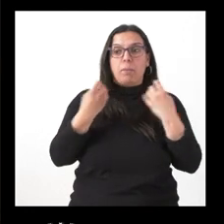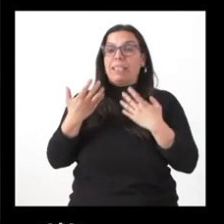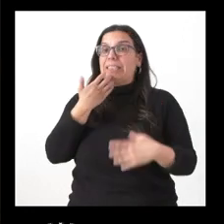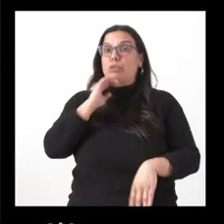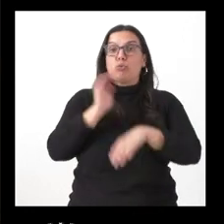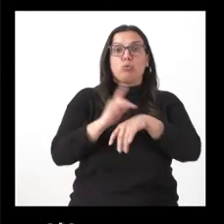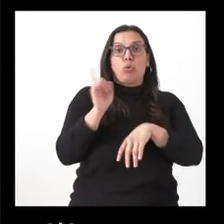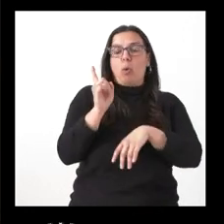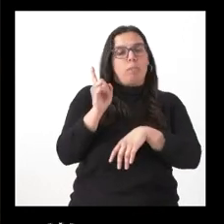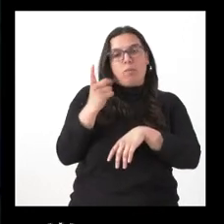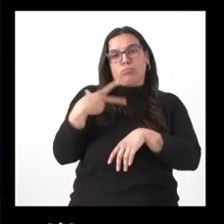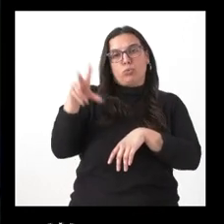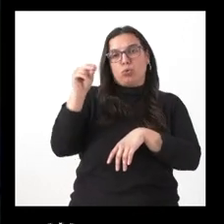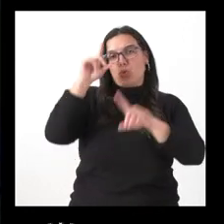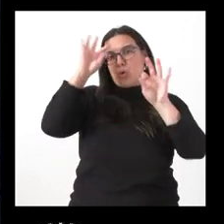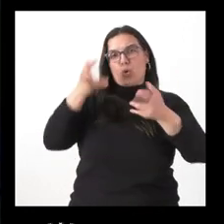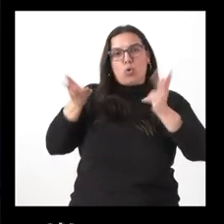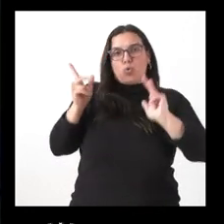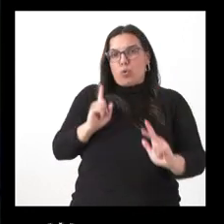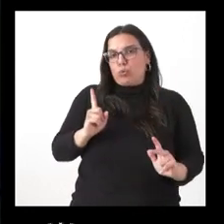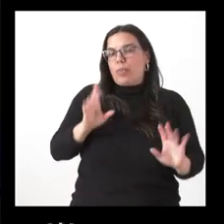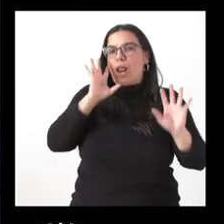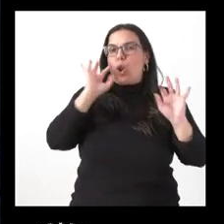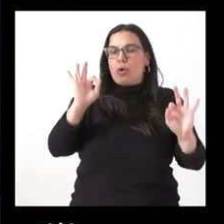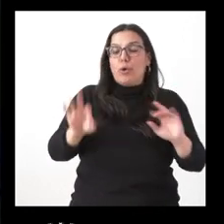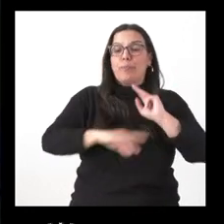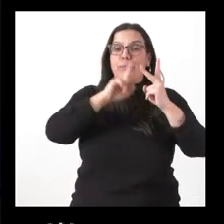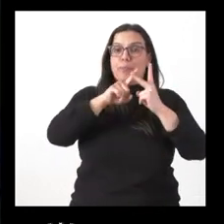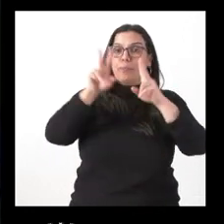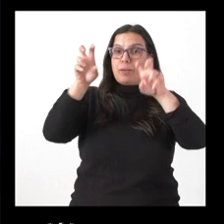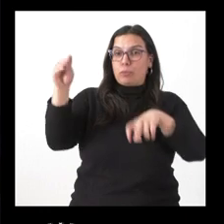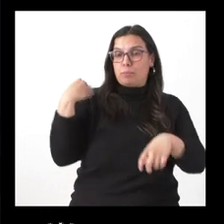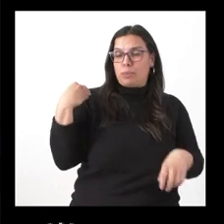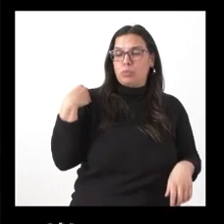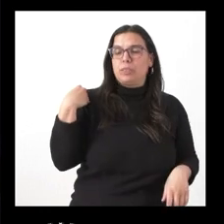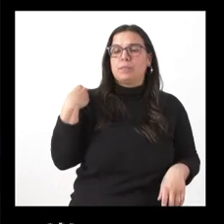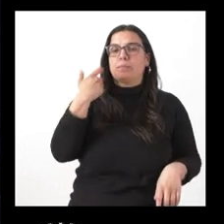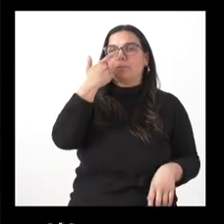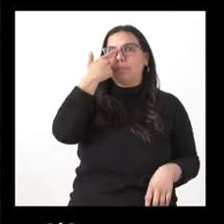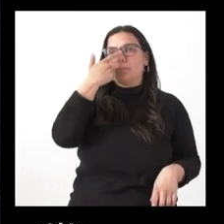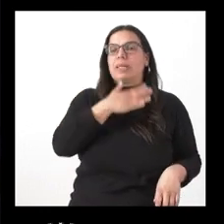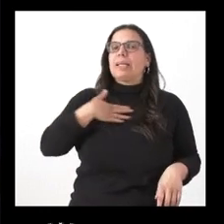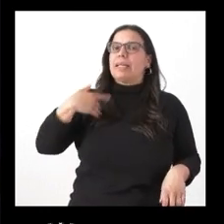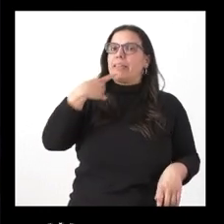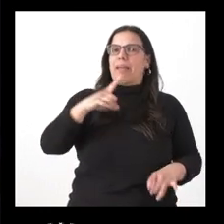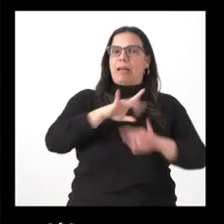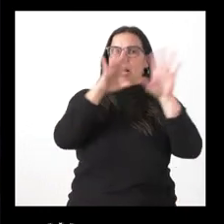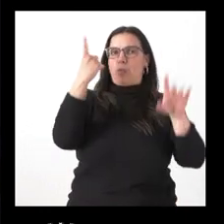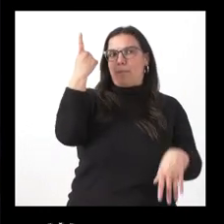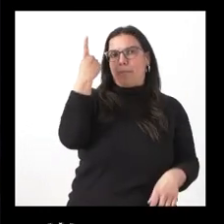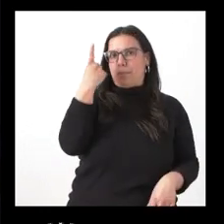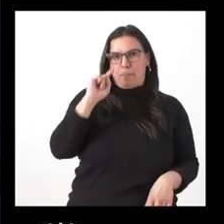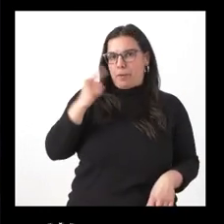lógicamente no podría ser objeto de autorización en ningún modo el segundo de los aspectos que usted me plantea Yo quiero dejar claro una primera cuestión